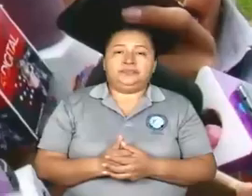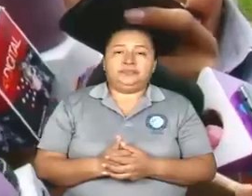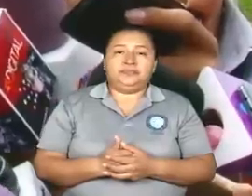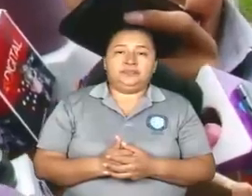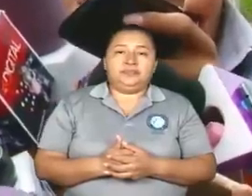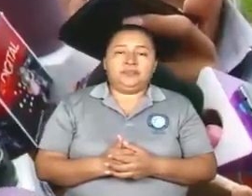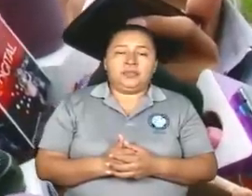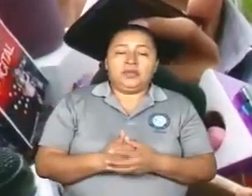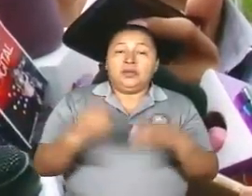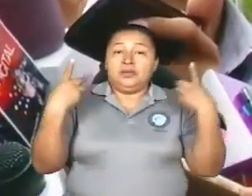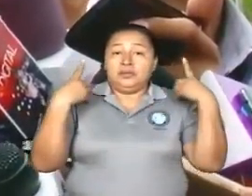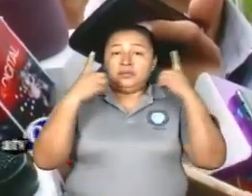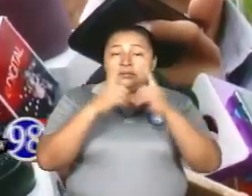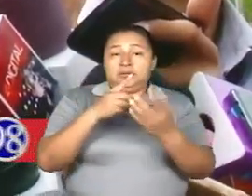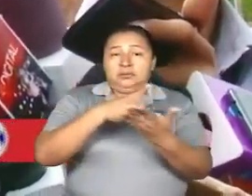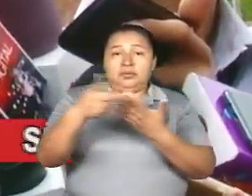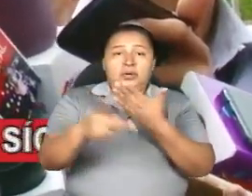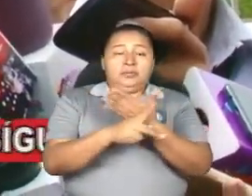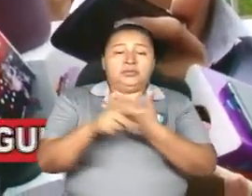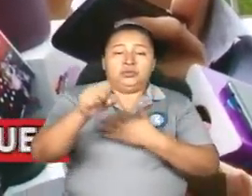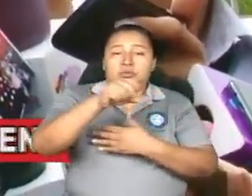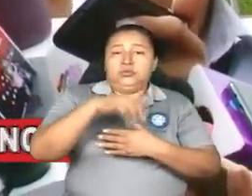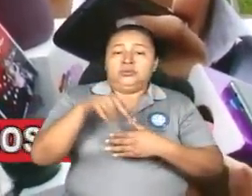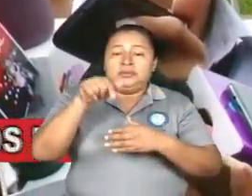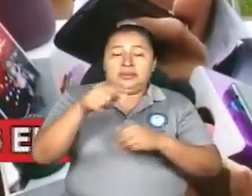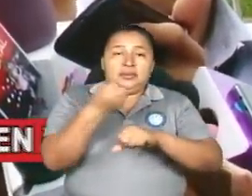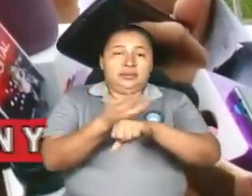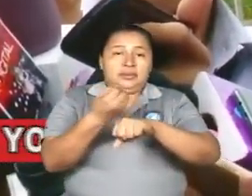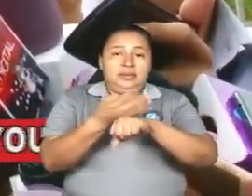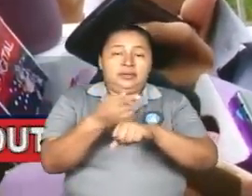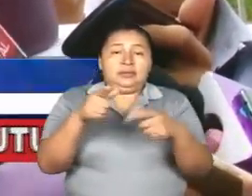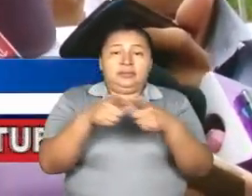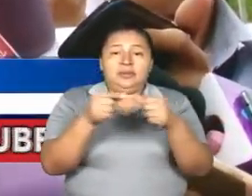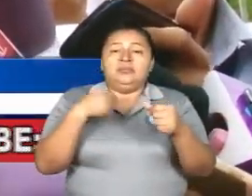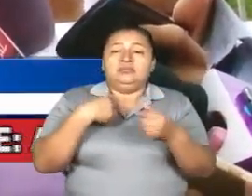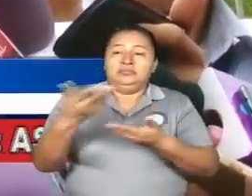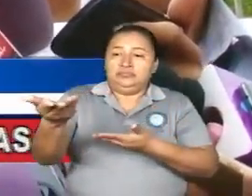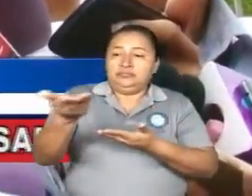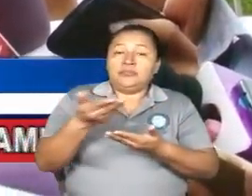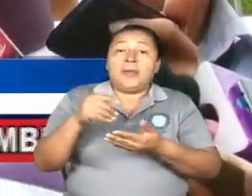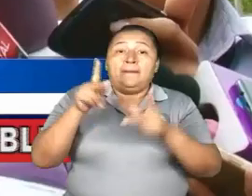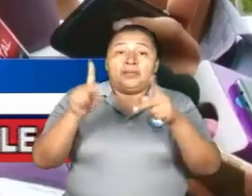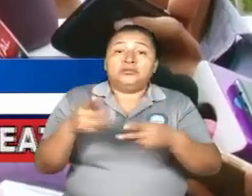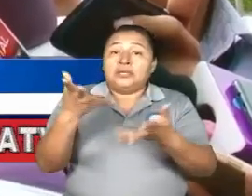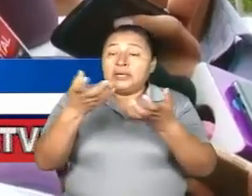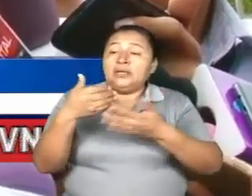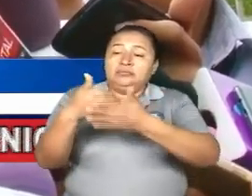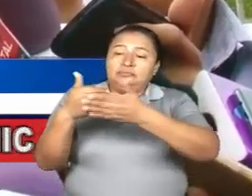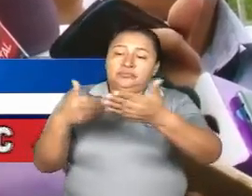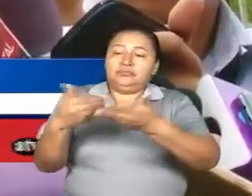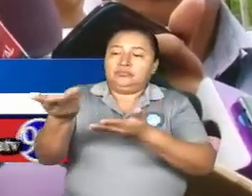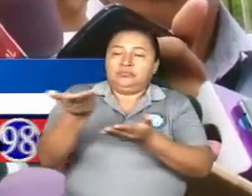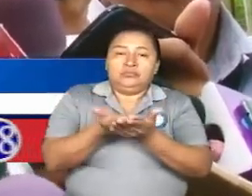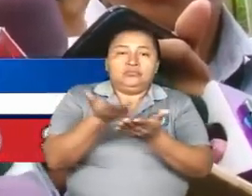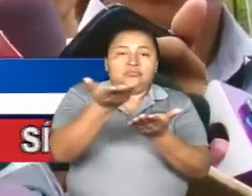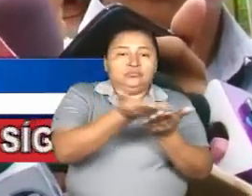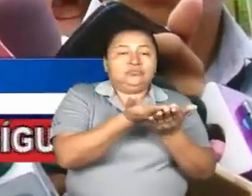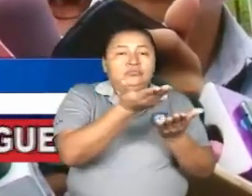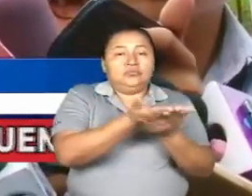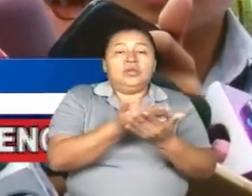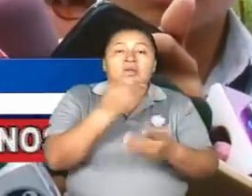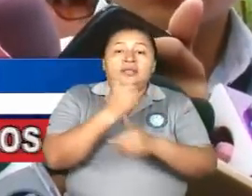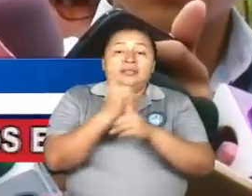En la Dirección de Programas Sociales de la Alcaldía Municipal vamos a estar recibiendo las solicitudes de la familia. La familia tiene que presentar